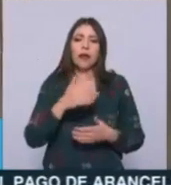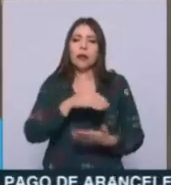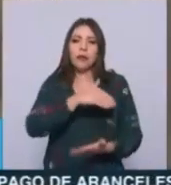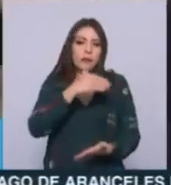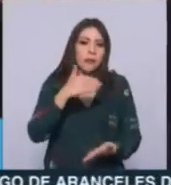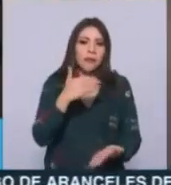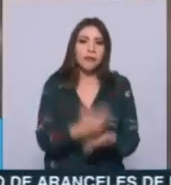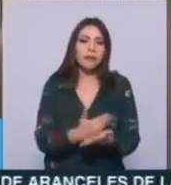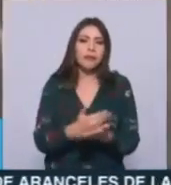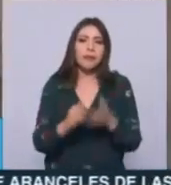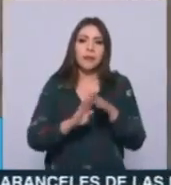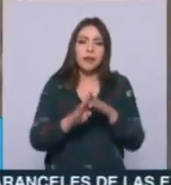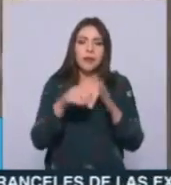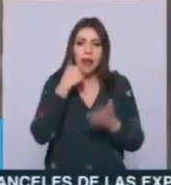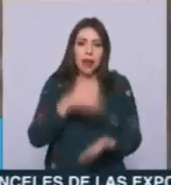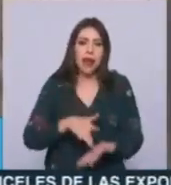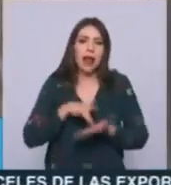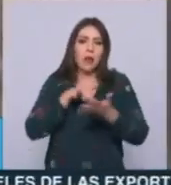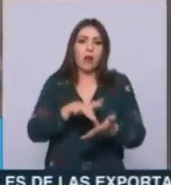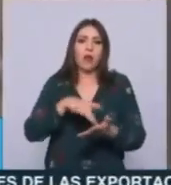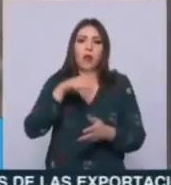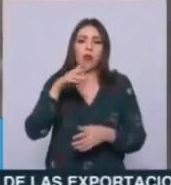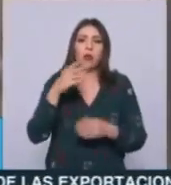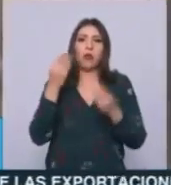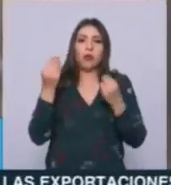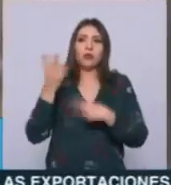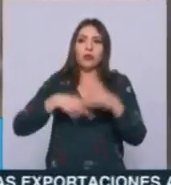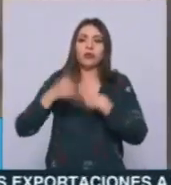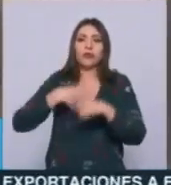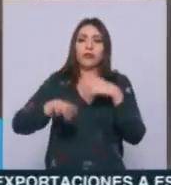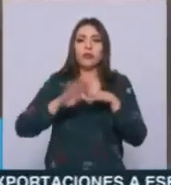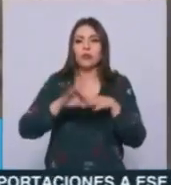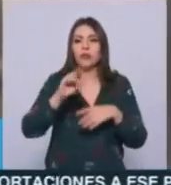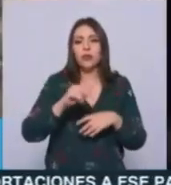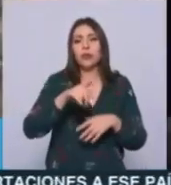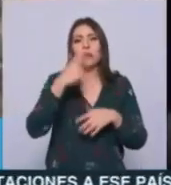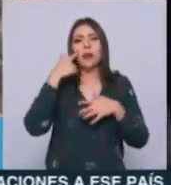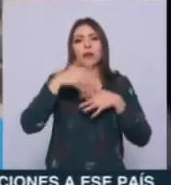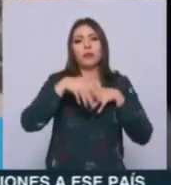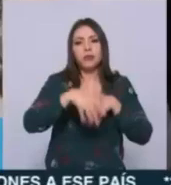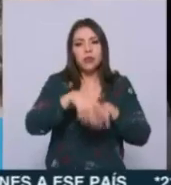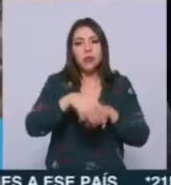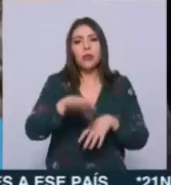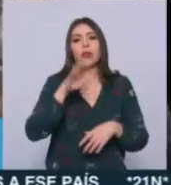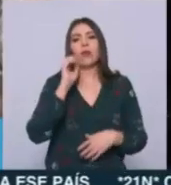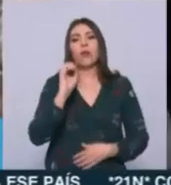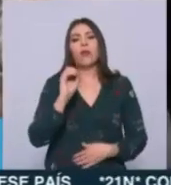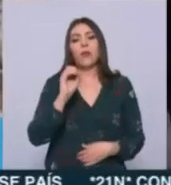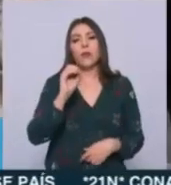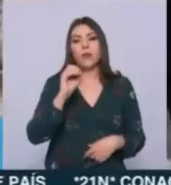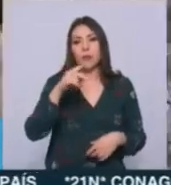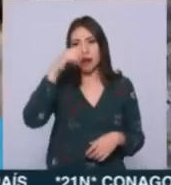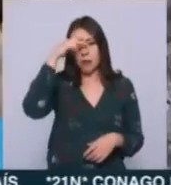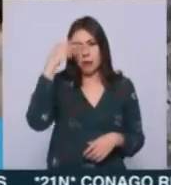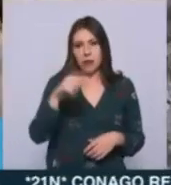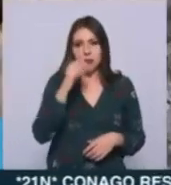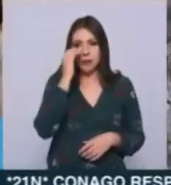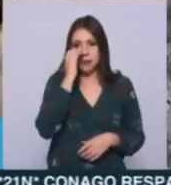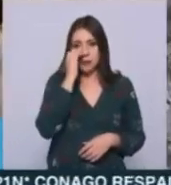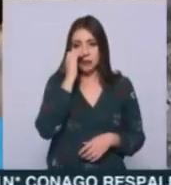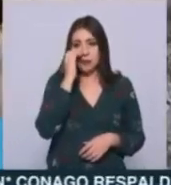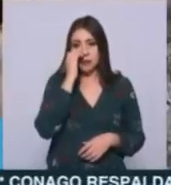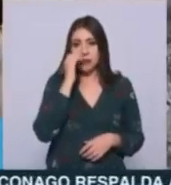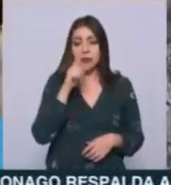entiendo, y así lo interpreto, que todo lo que tiene que ver con caravanas de migrantes, con que México inclusive, no